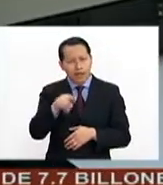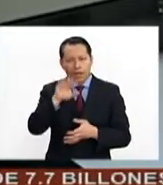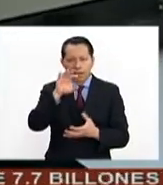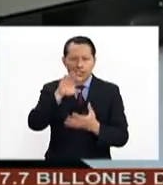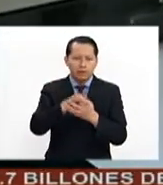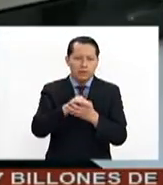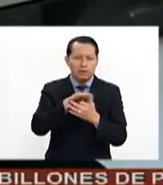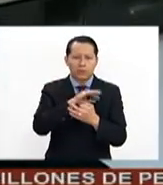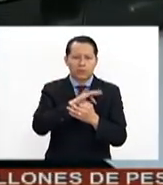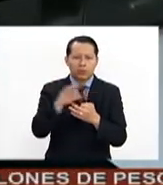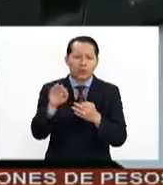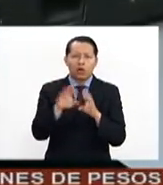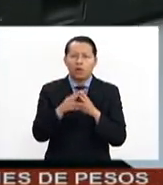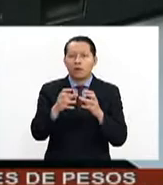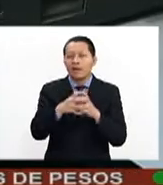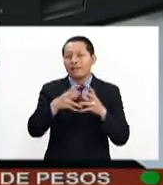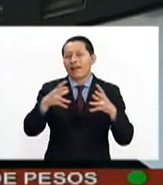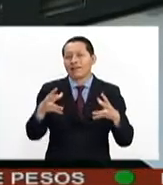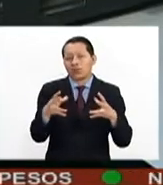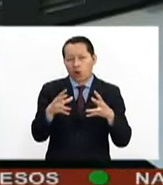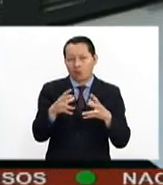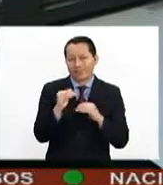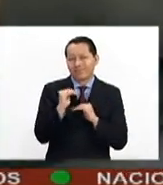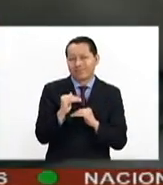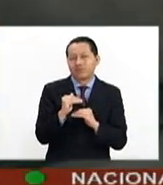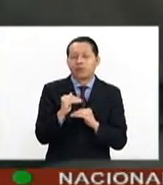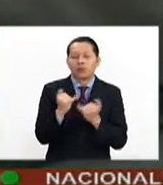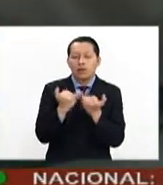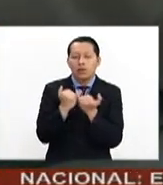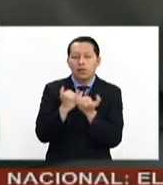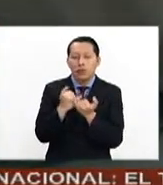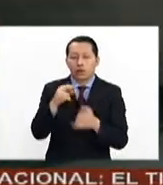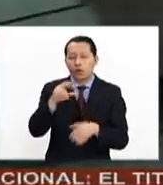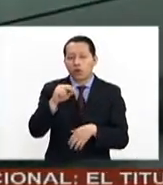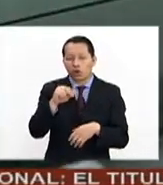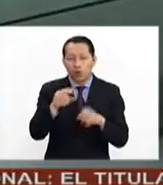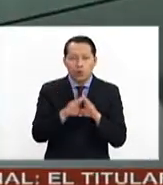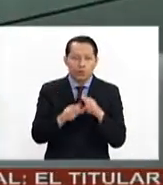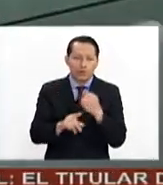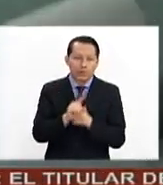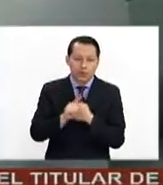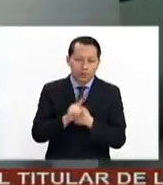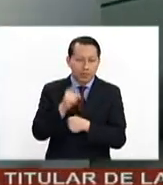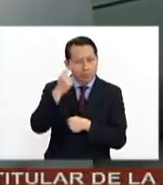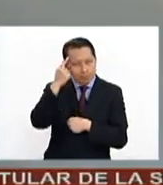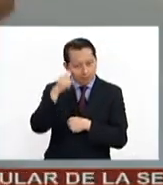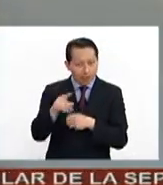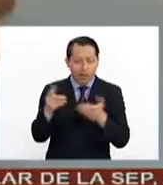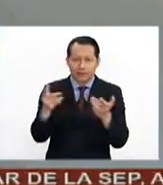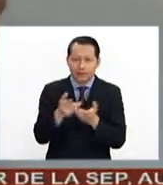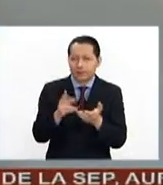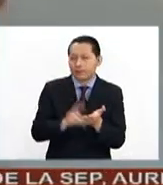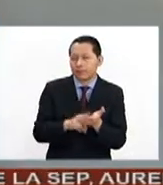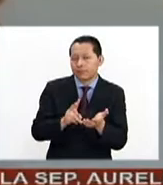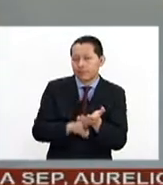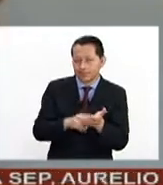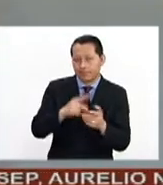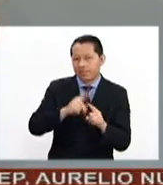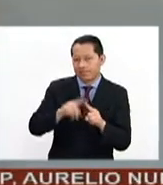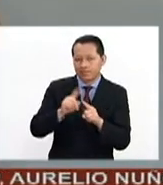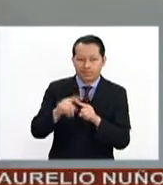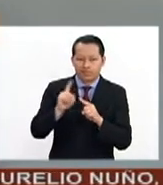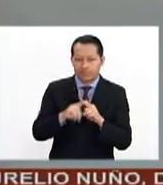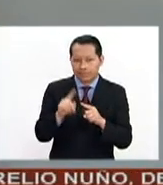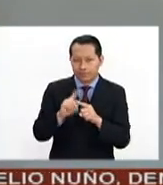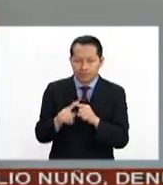las expectativas de inflación, dicen los expertos, y evitar contagios en el proceso de formación de precios en la economía. Se